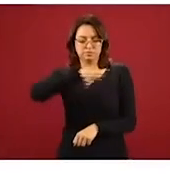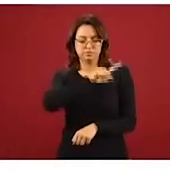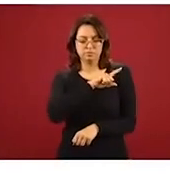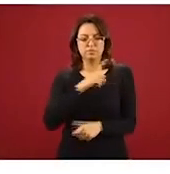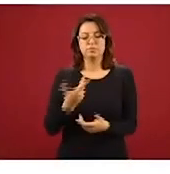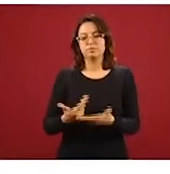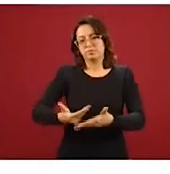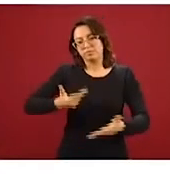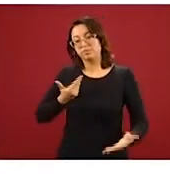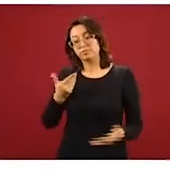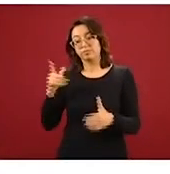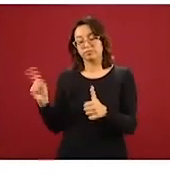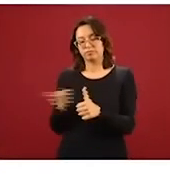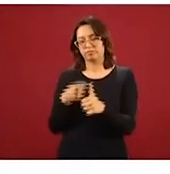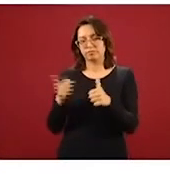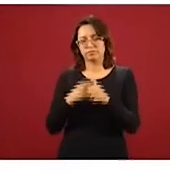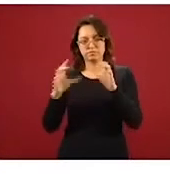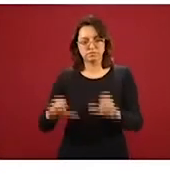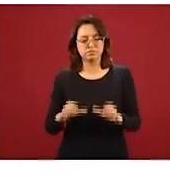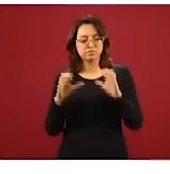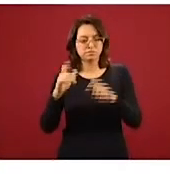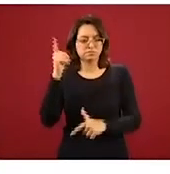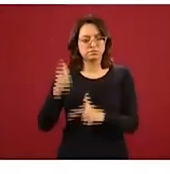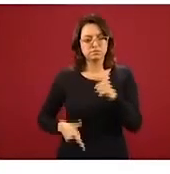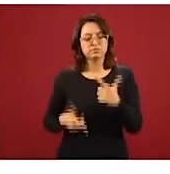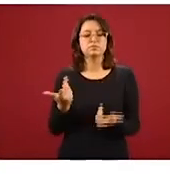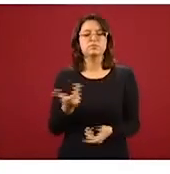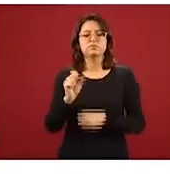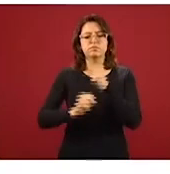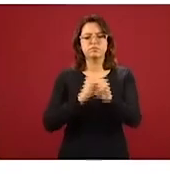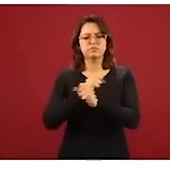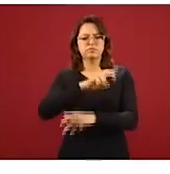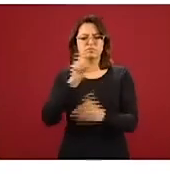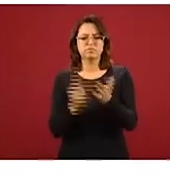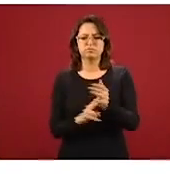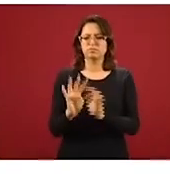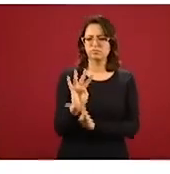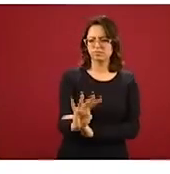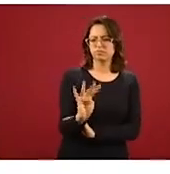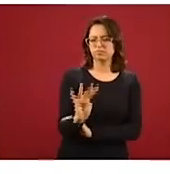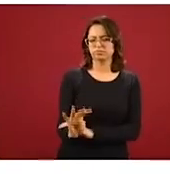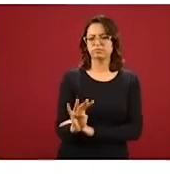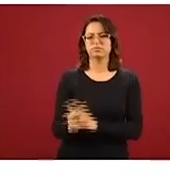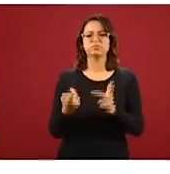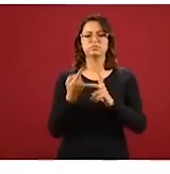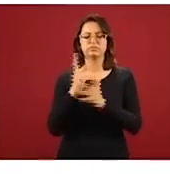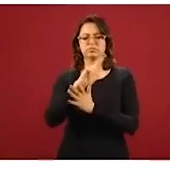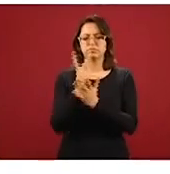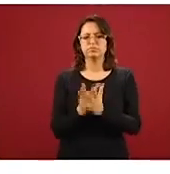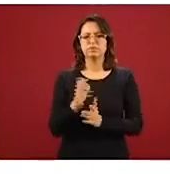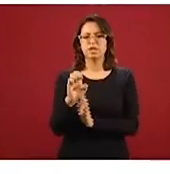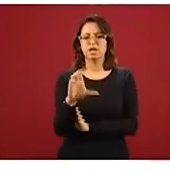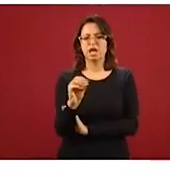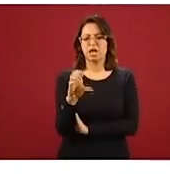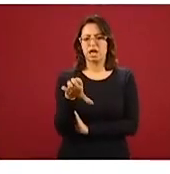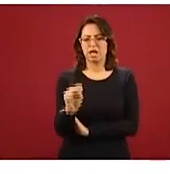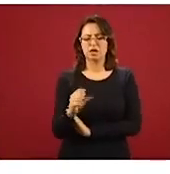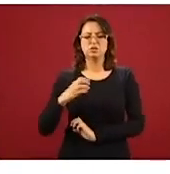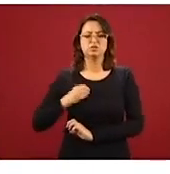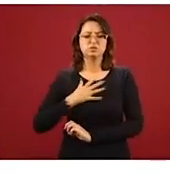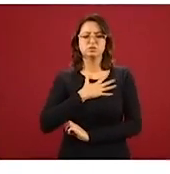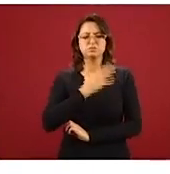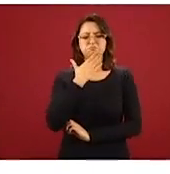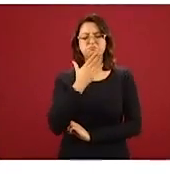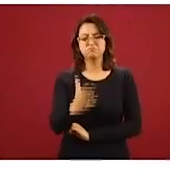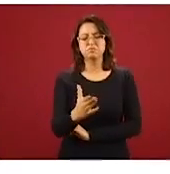de prevención. Durante todo 2019, el ISSSTE echó a andar este programa que se llama Ecos para el Bienestar, en